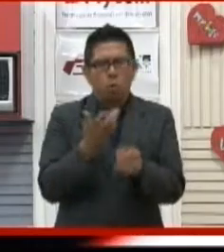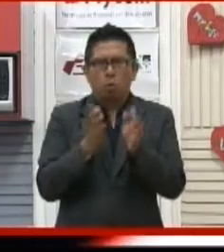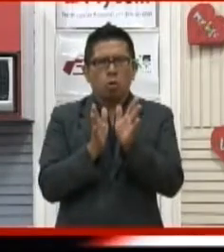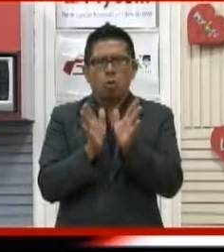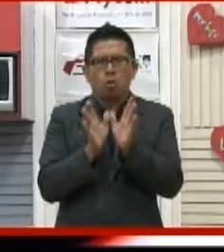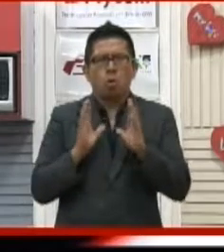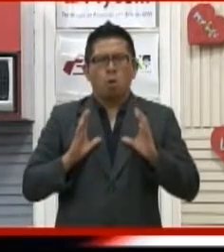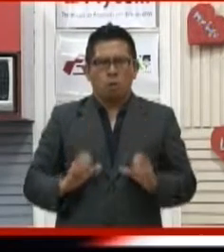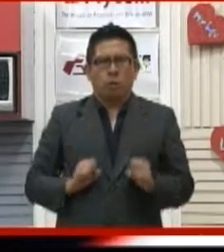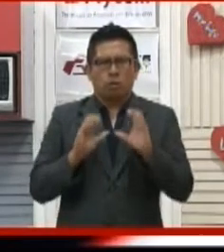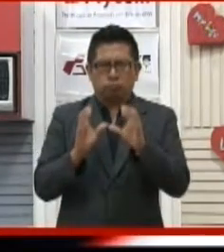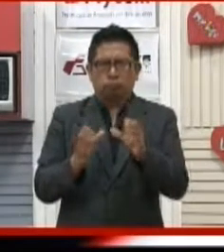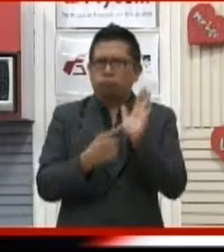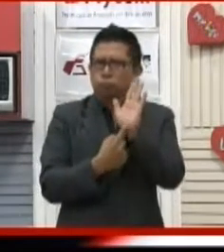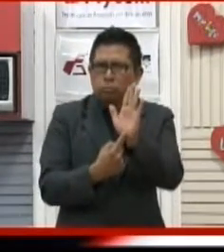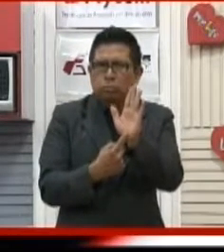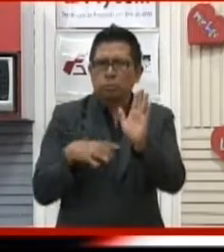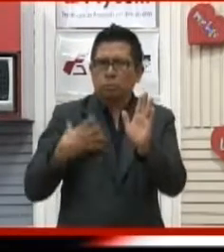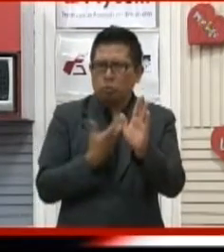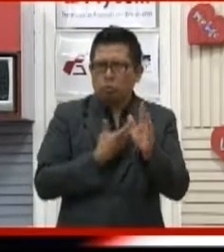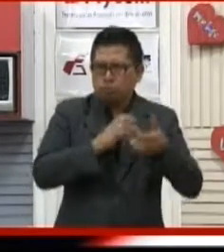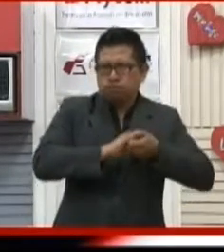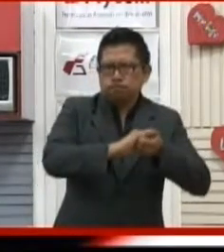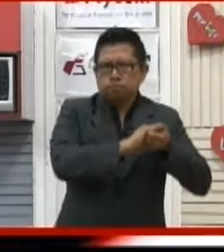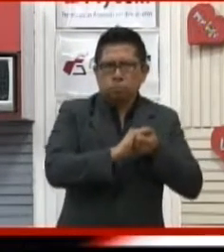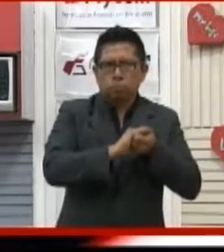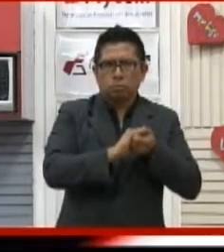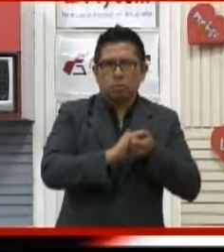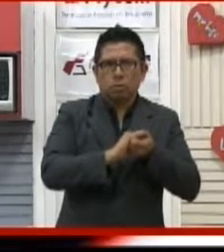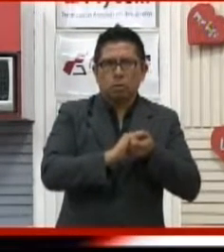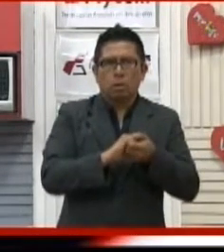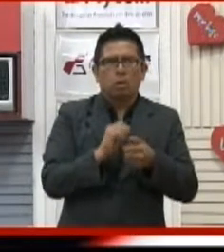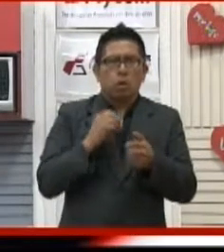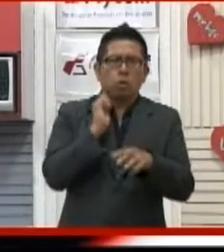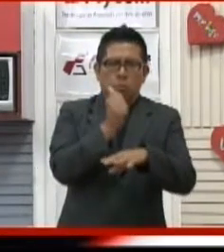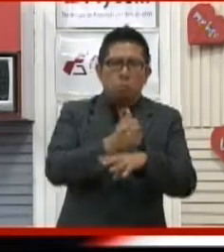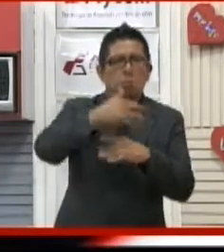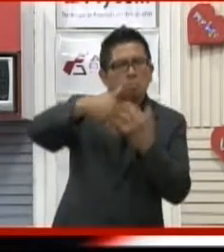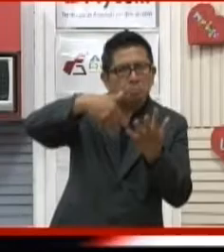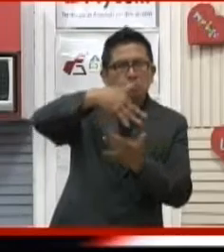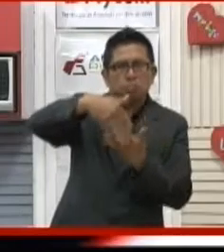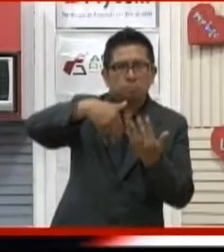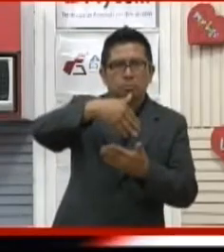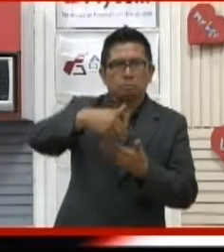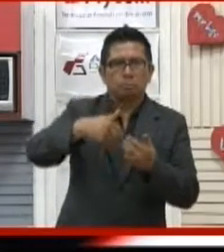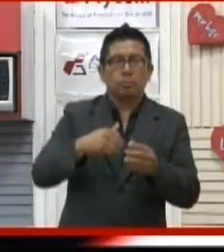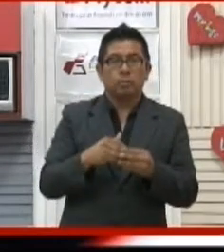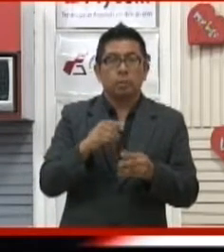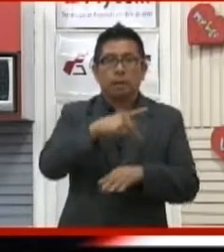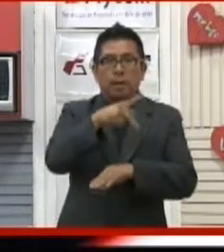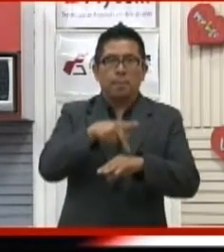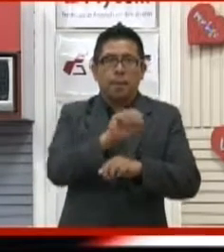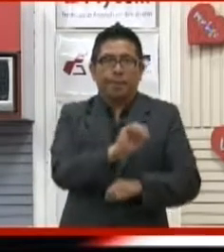que vamos a realizar un mini convivio, ¿verdad?, en el parque infantil de la